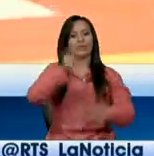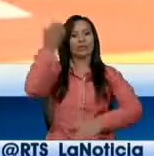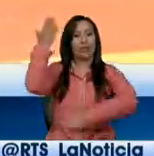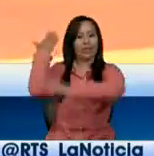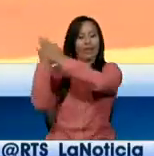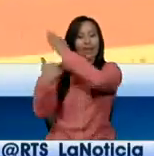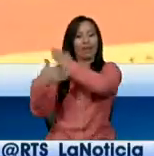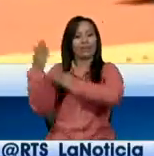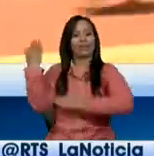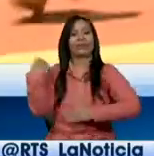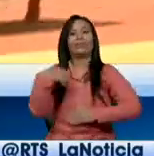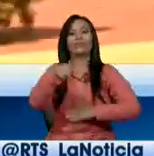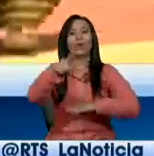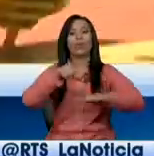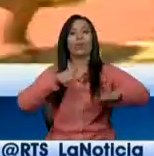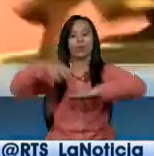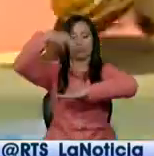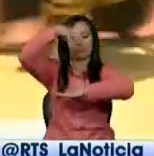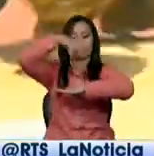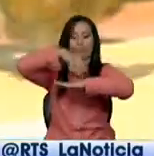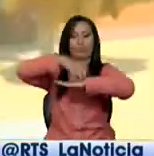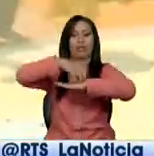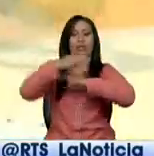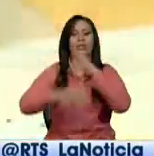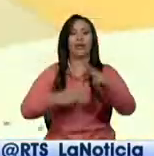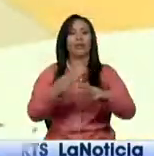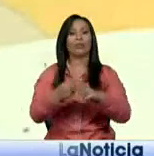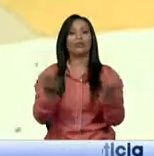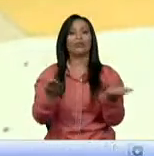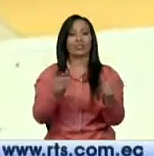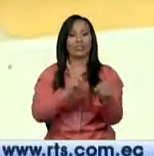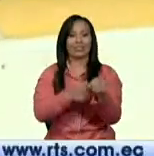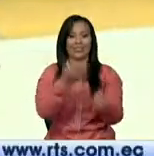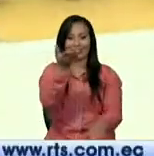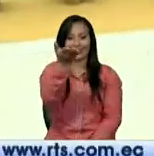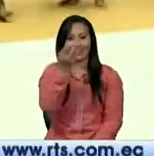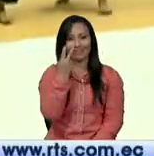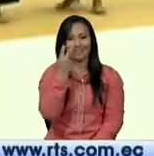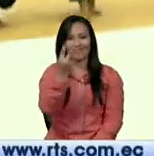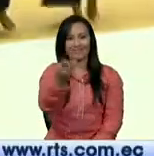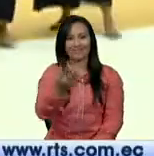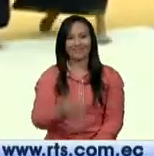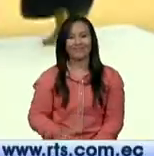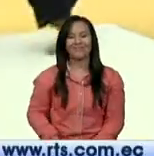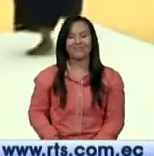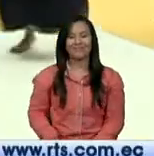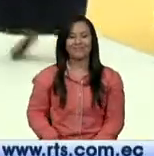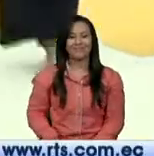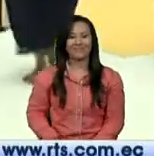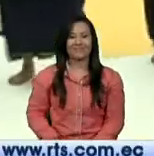ancestros. Desde la mitad del mundo, con imágenes de César Holguín, informó Andrea Valareso.